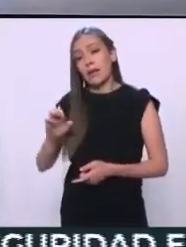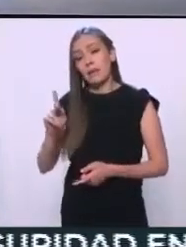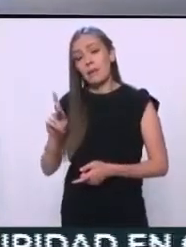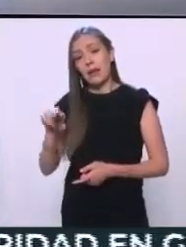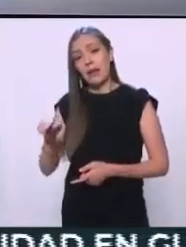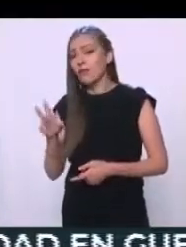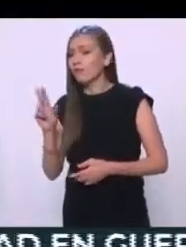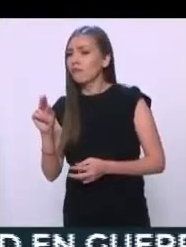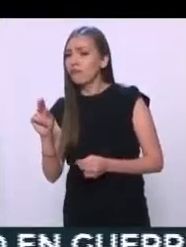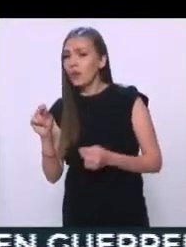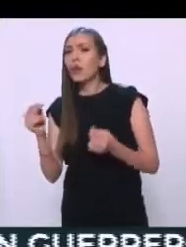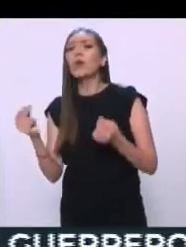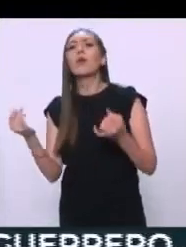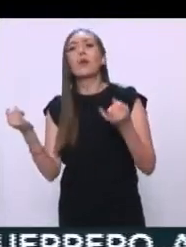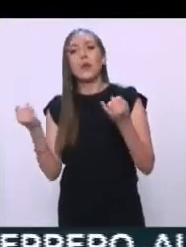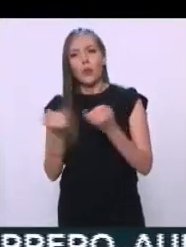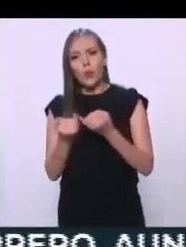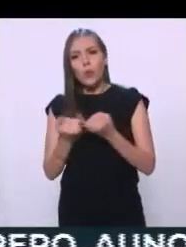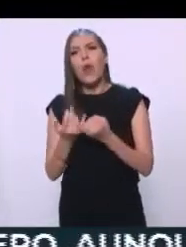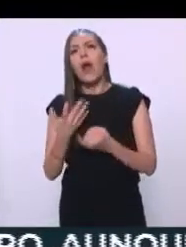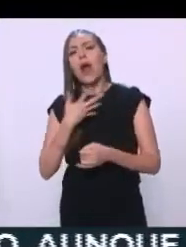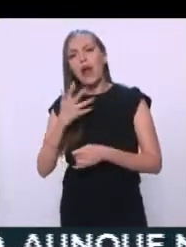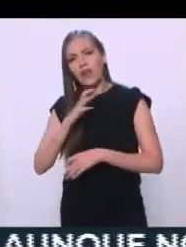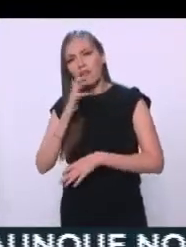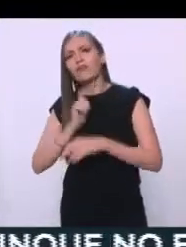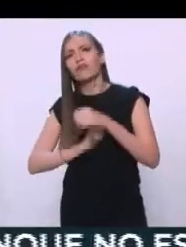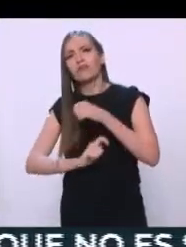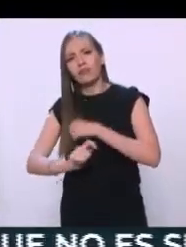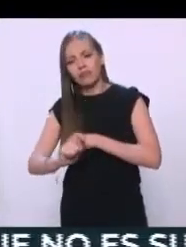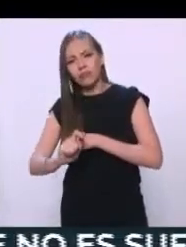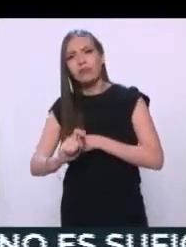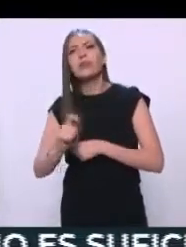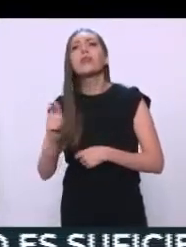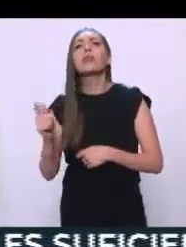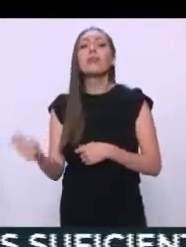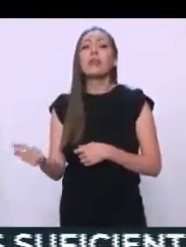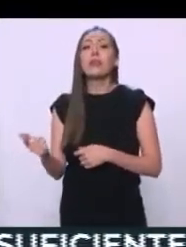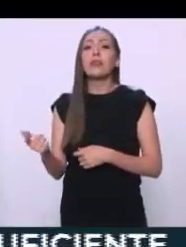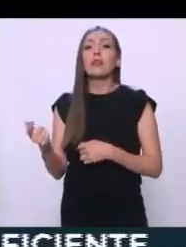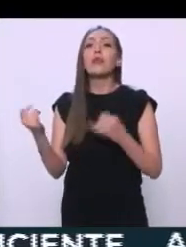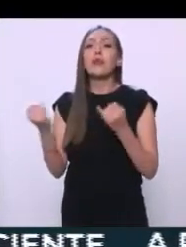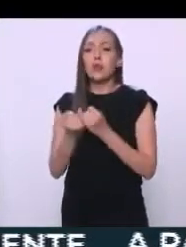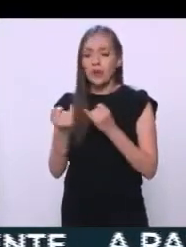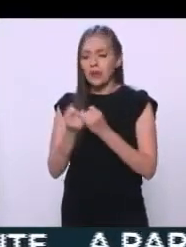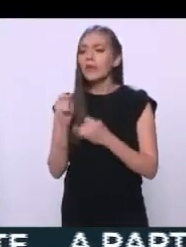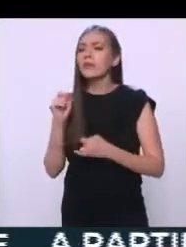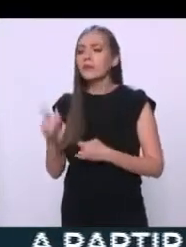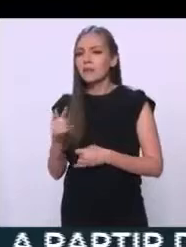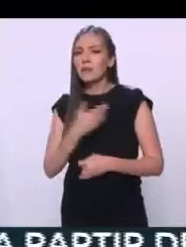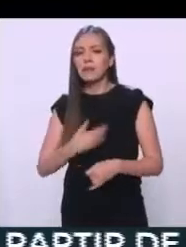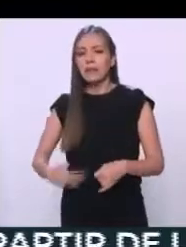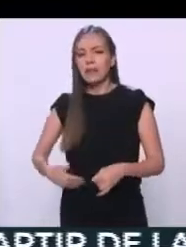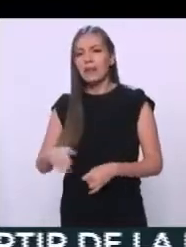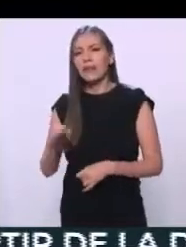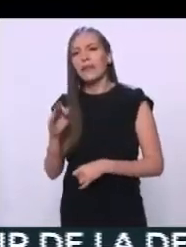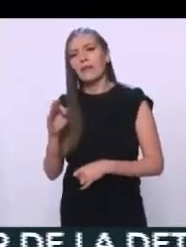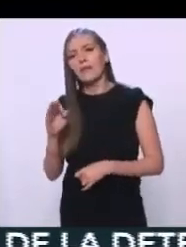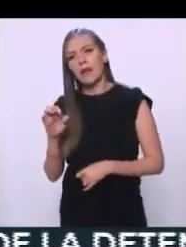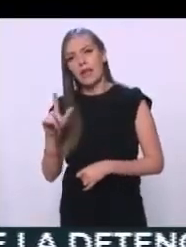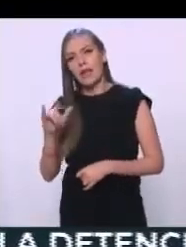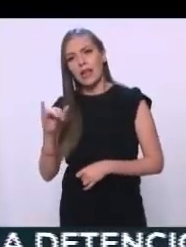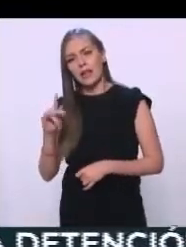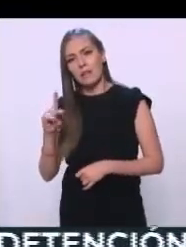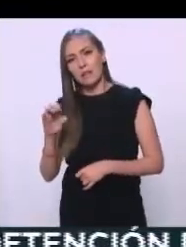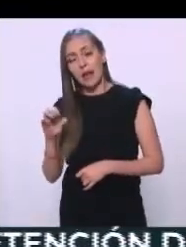final del reportaje, hubo casos de corrupción, y no solamente eso, sino que en el gobierno de Felipe Calderón el costo al